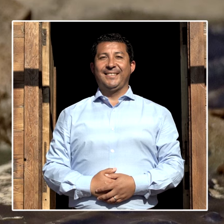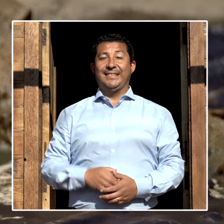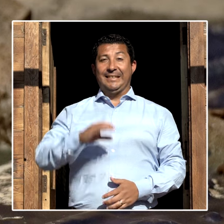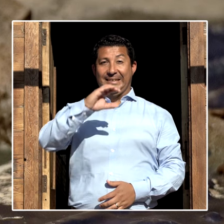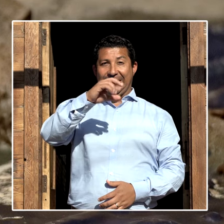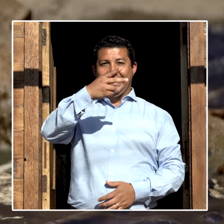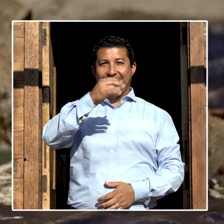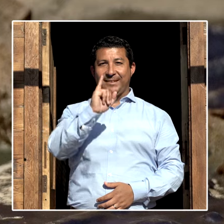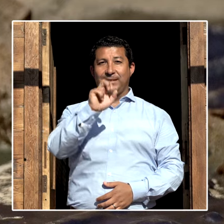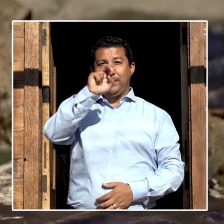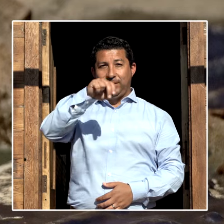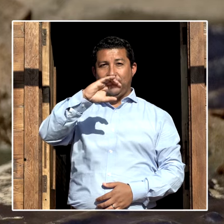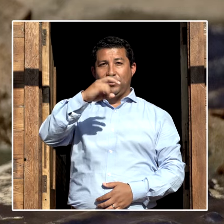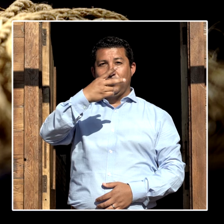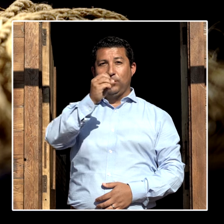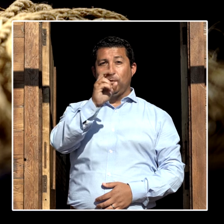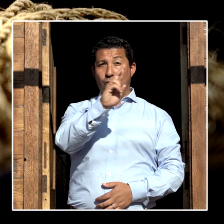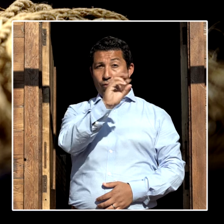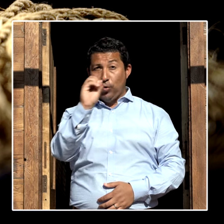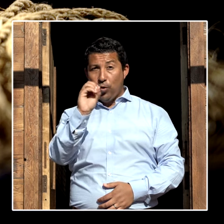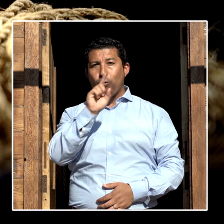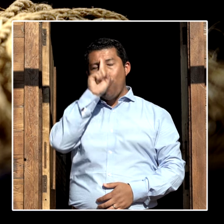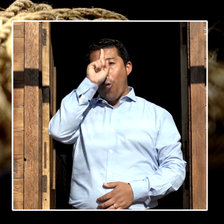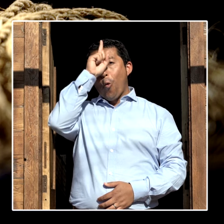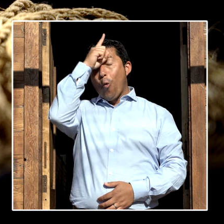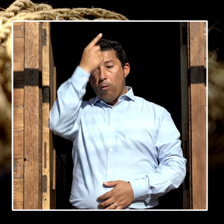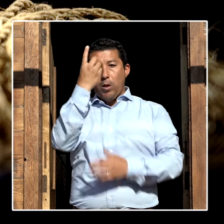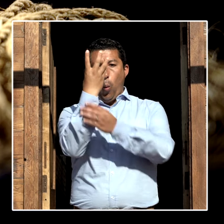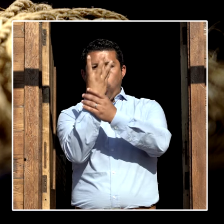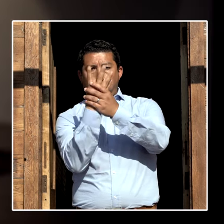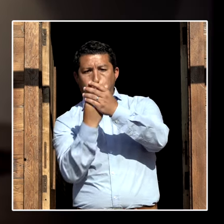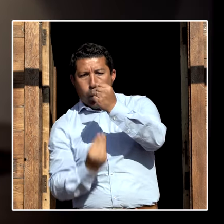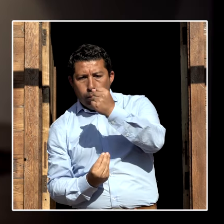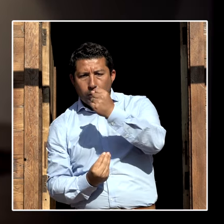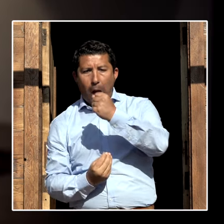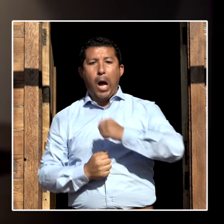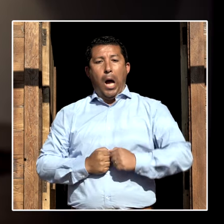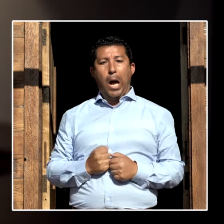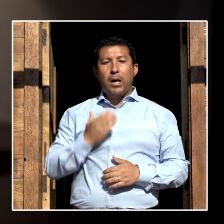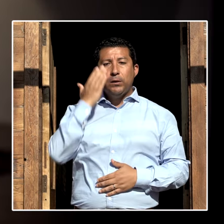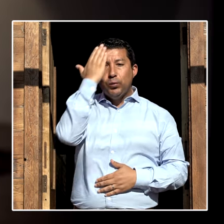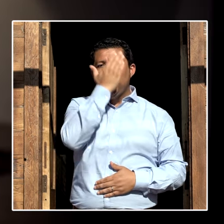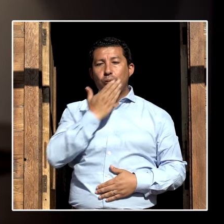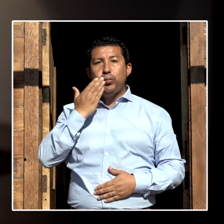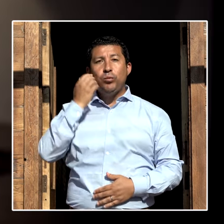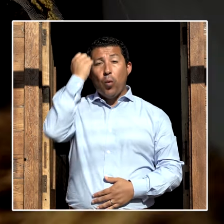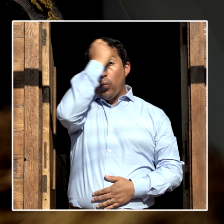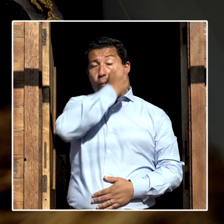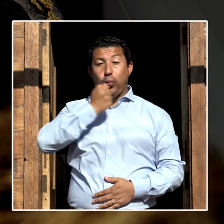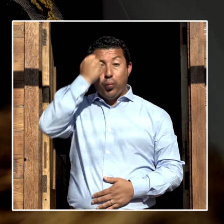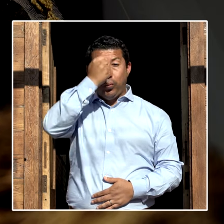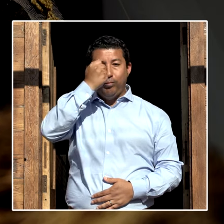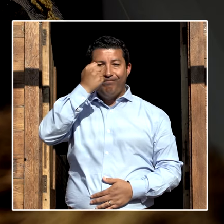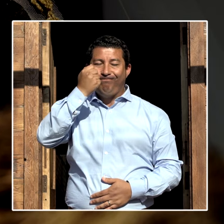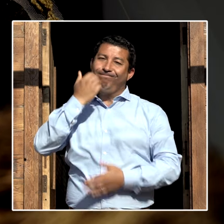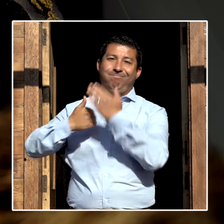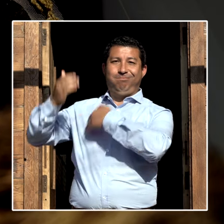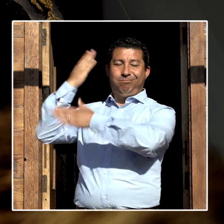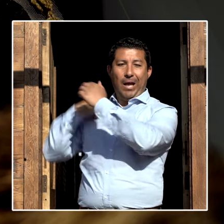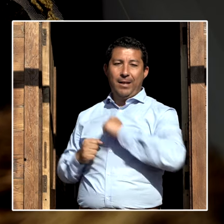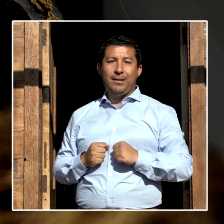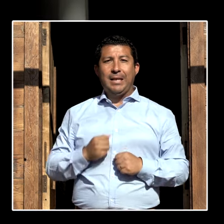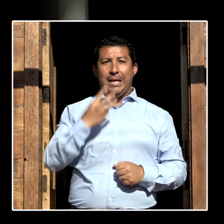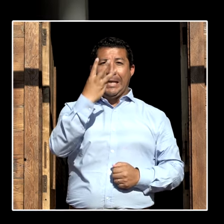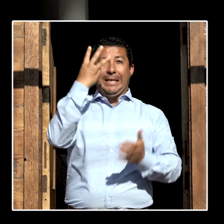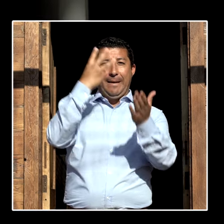la tradición sin chorro tuvo su ocaso cuando dejaron de modificar a sus muertos hace 3.500